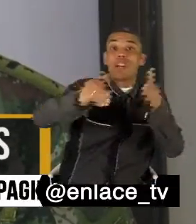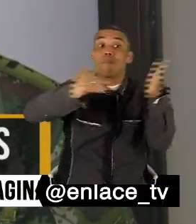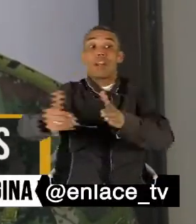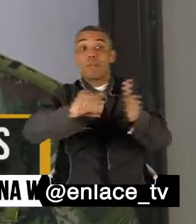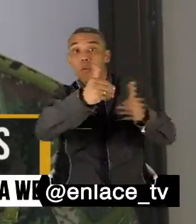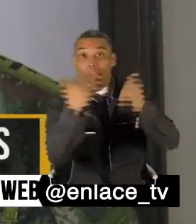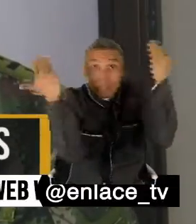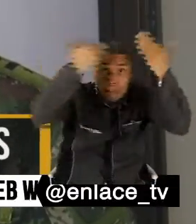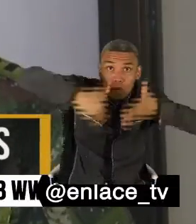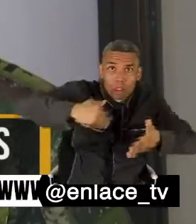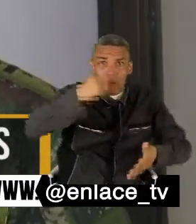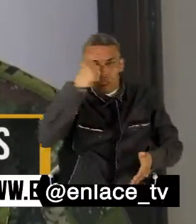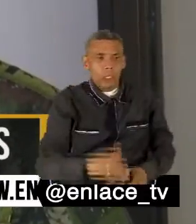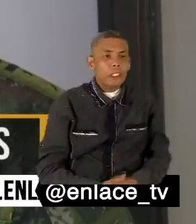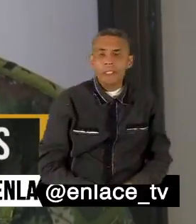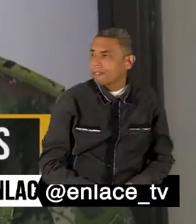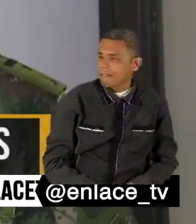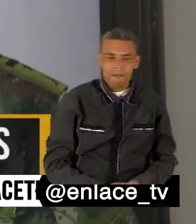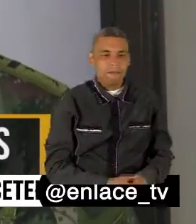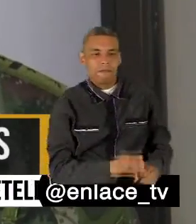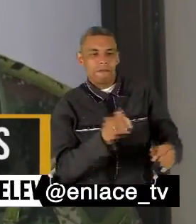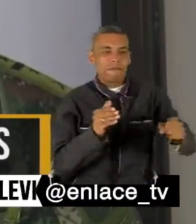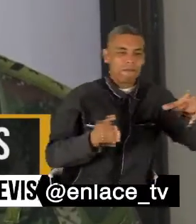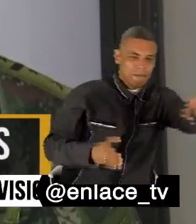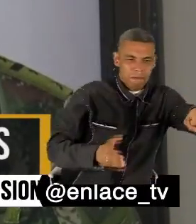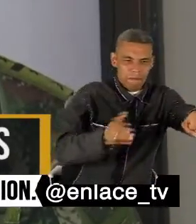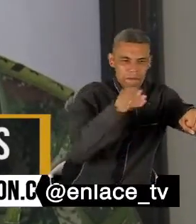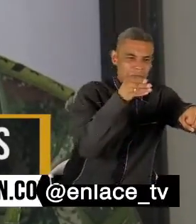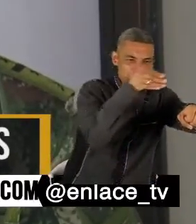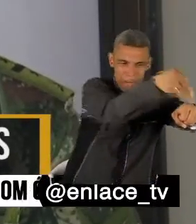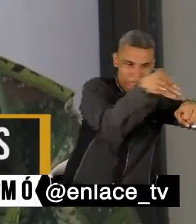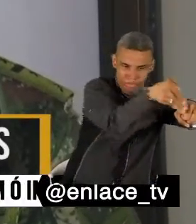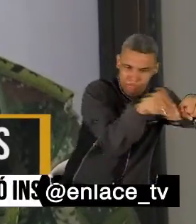llevan las cabezas de ganado. En este caso